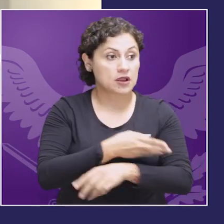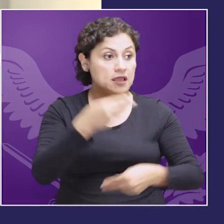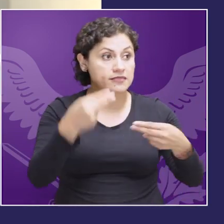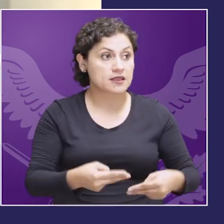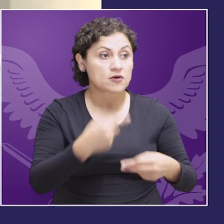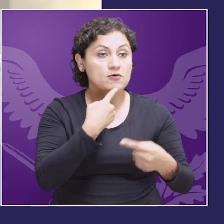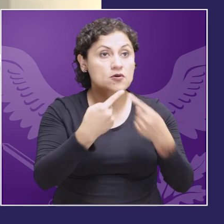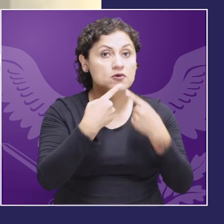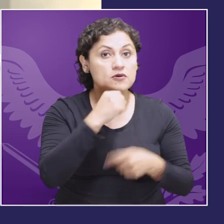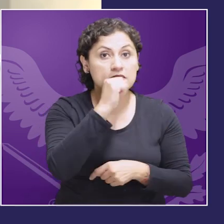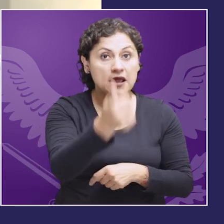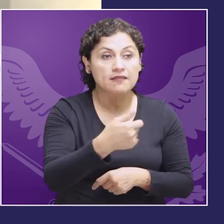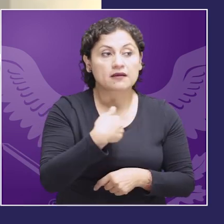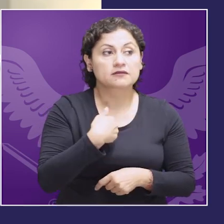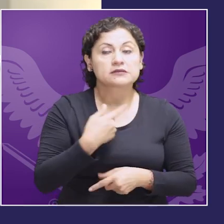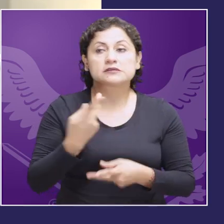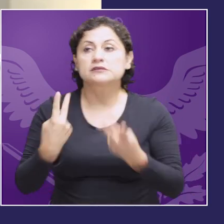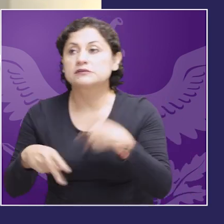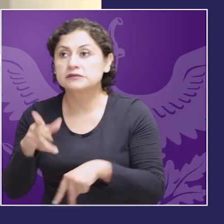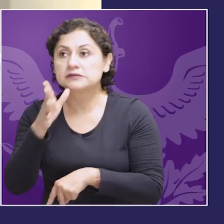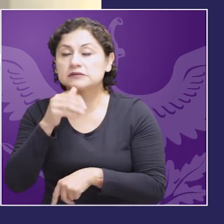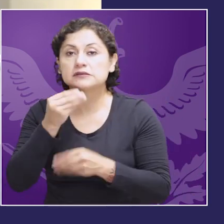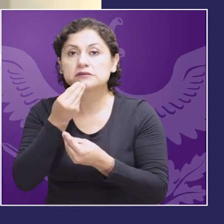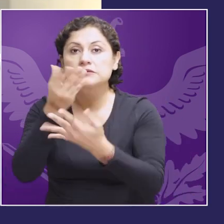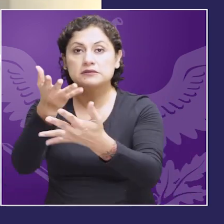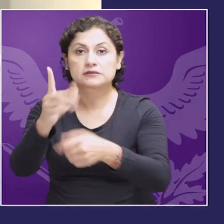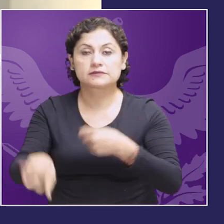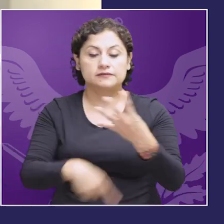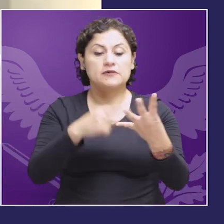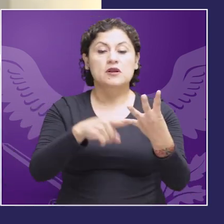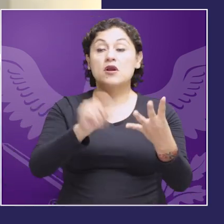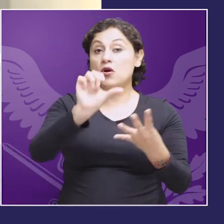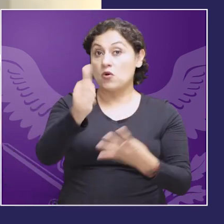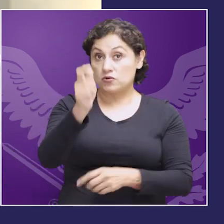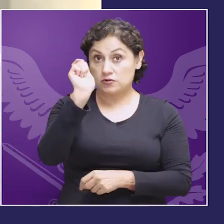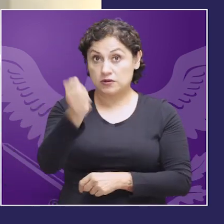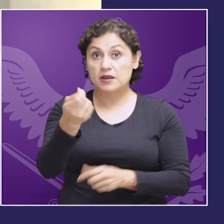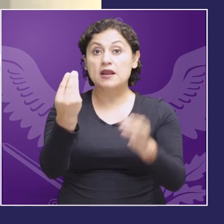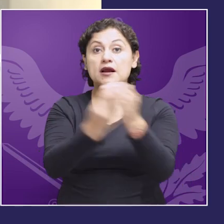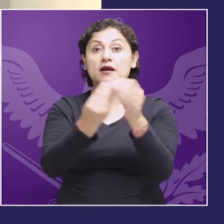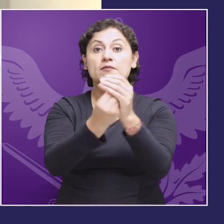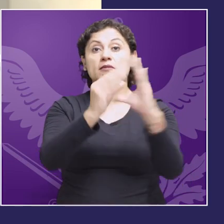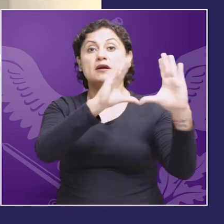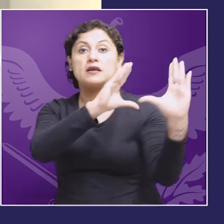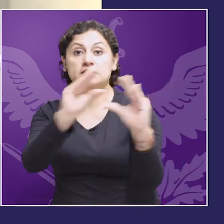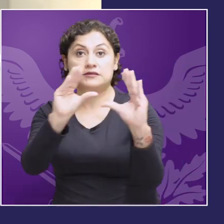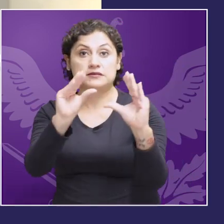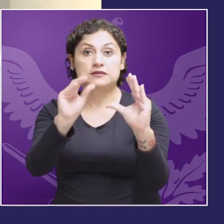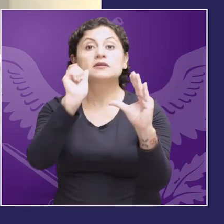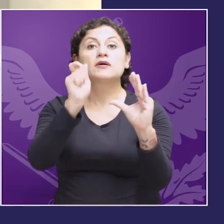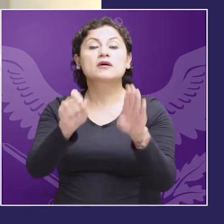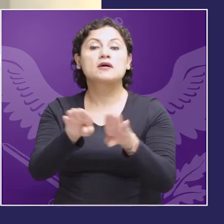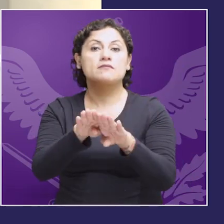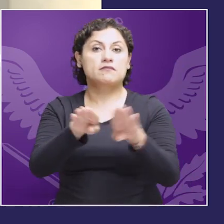vis para negociar quién cuida, cómo lo cuida, qué se hace, tengo un problema para venir a señalar un